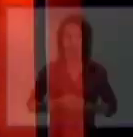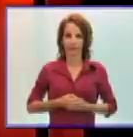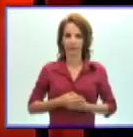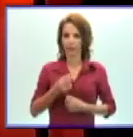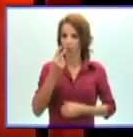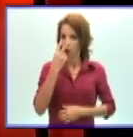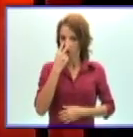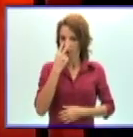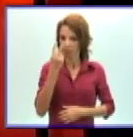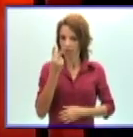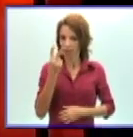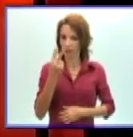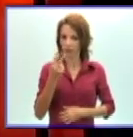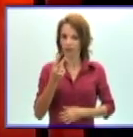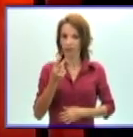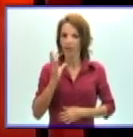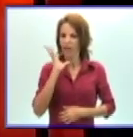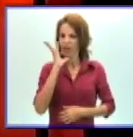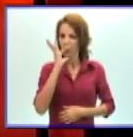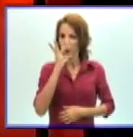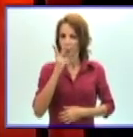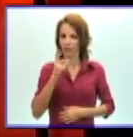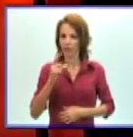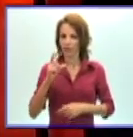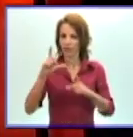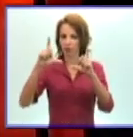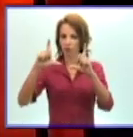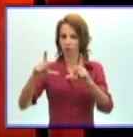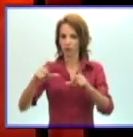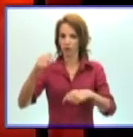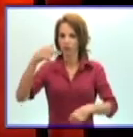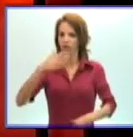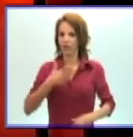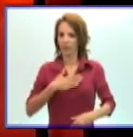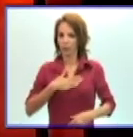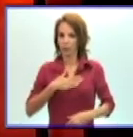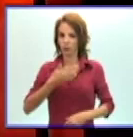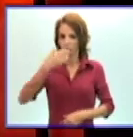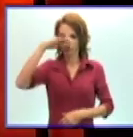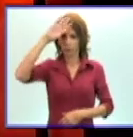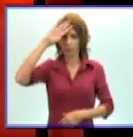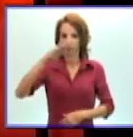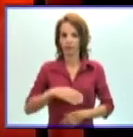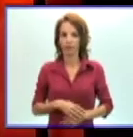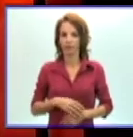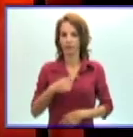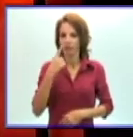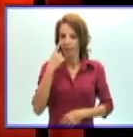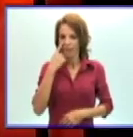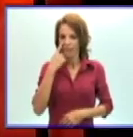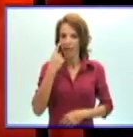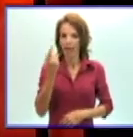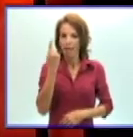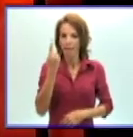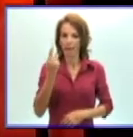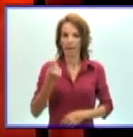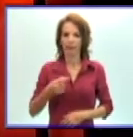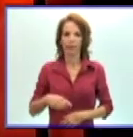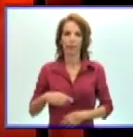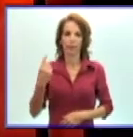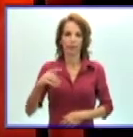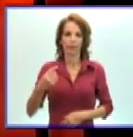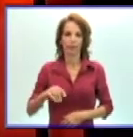Observaron qué bellas imágenes de nuestro país, ¿verdad? Vamos a ver el primer inciso. ¿Cuáles de los